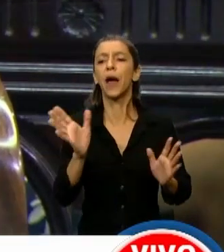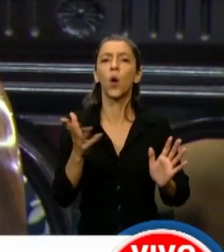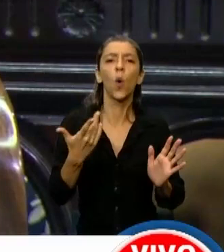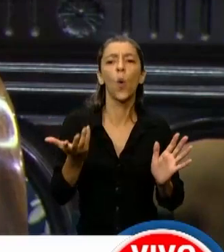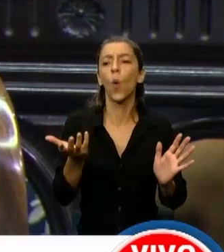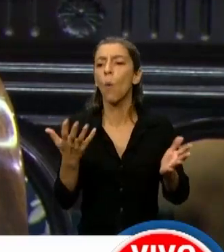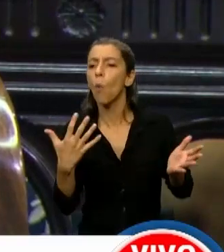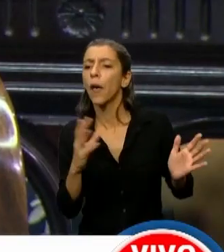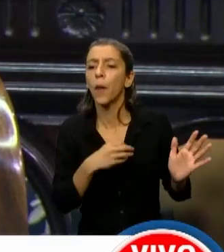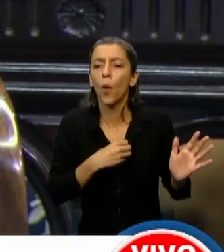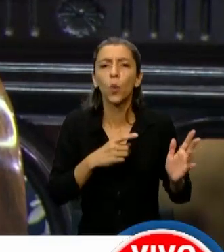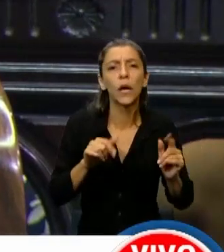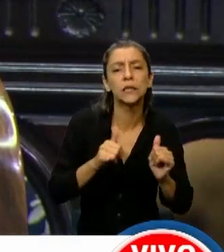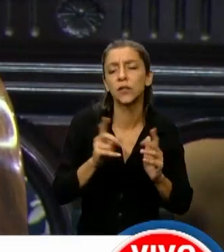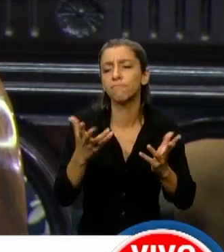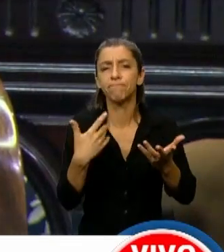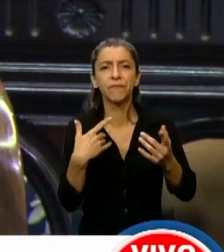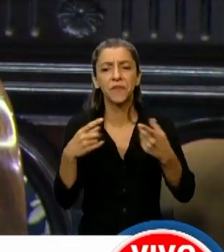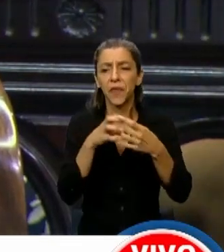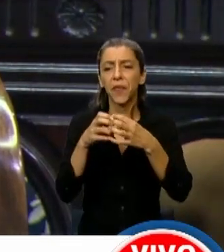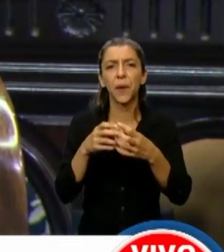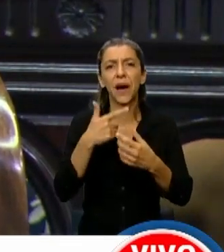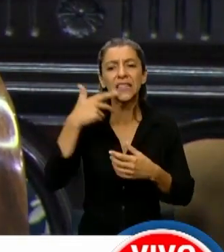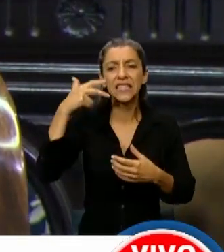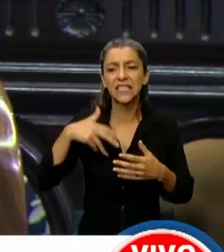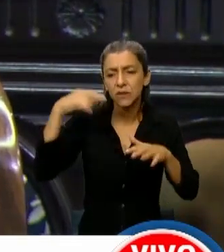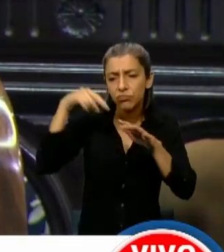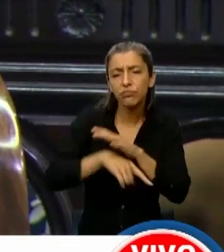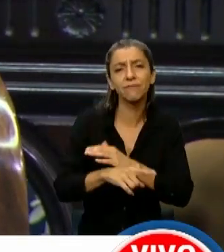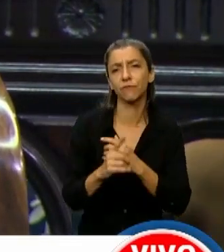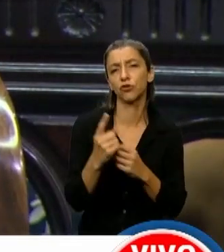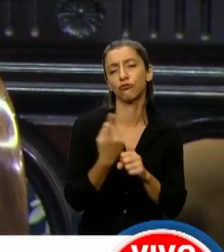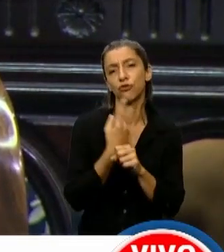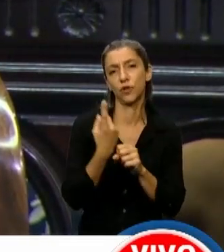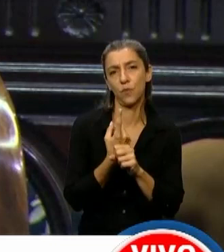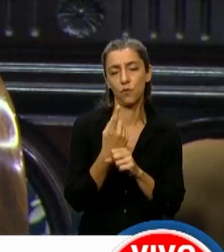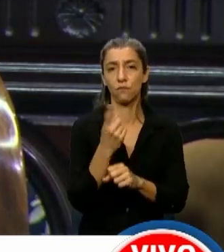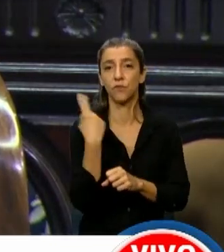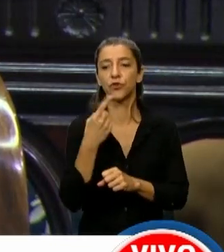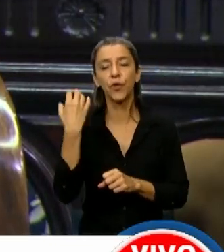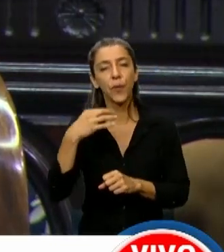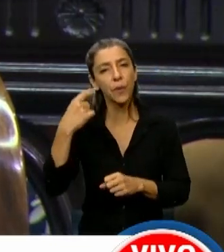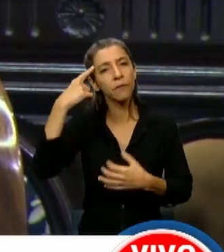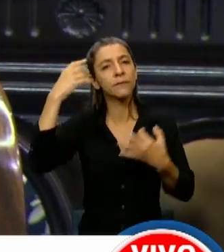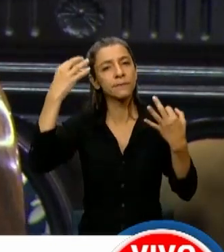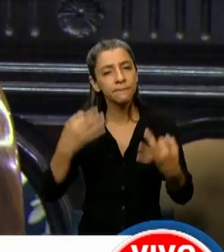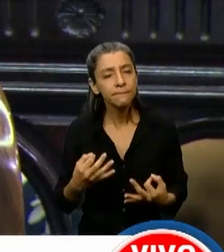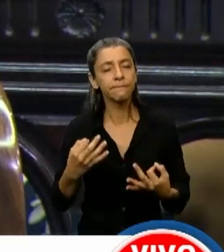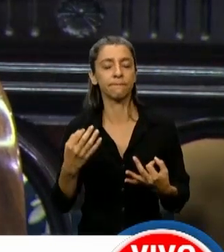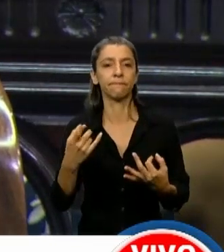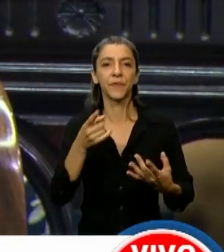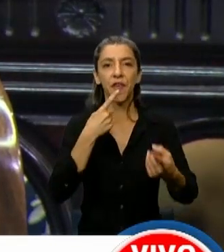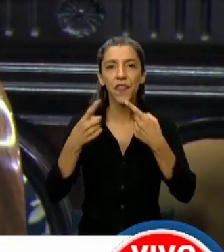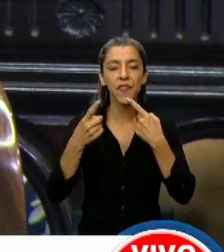No podemos debatir sobre la inconsistencia. Se resuelve con madurez política, con diálogo